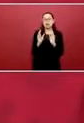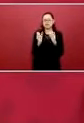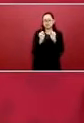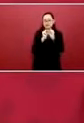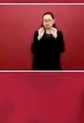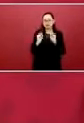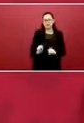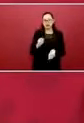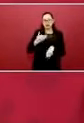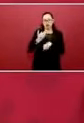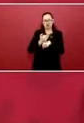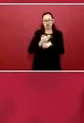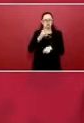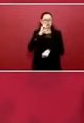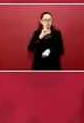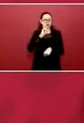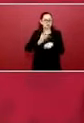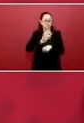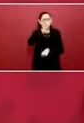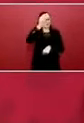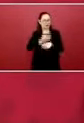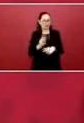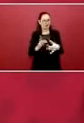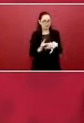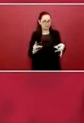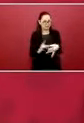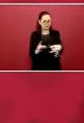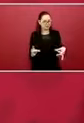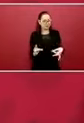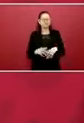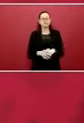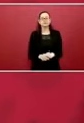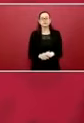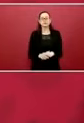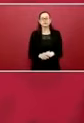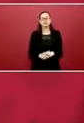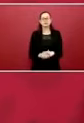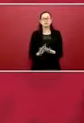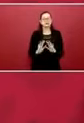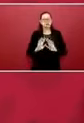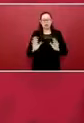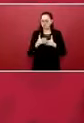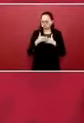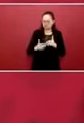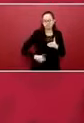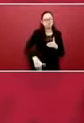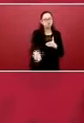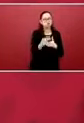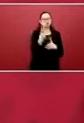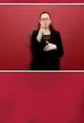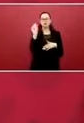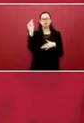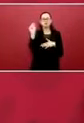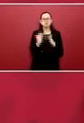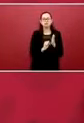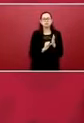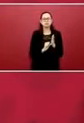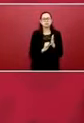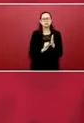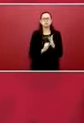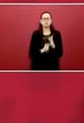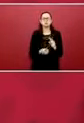tesorera, ya prácticamente cada dos meses es oprimir un